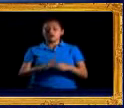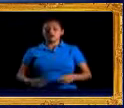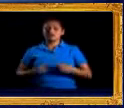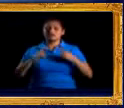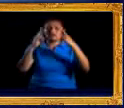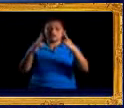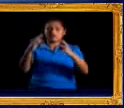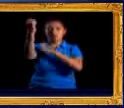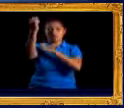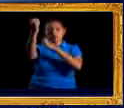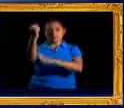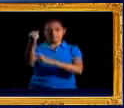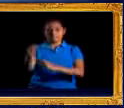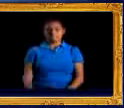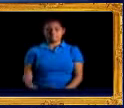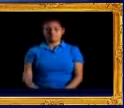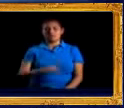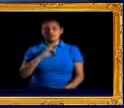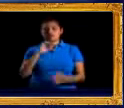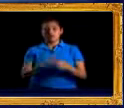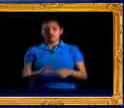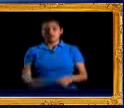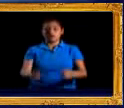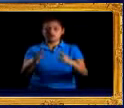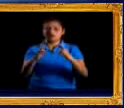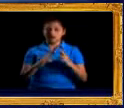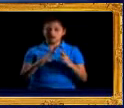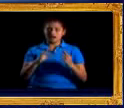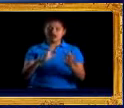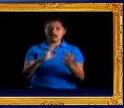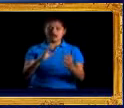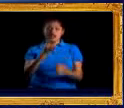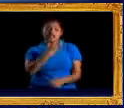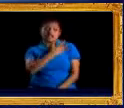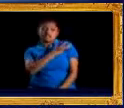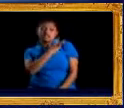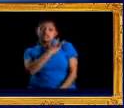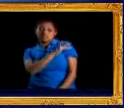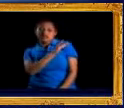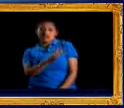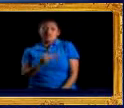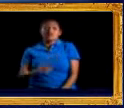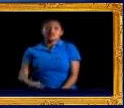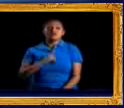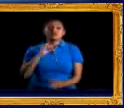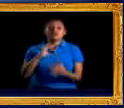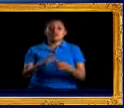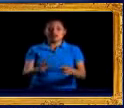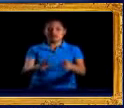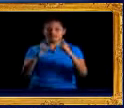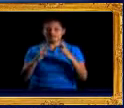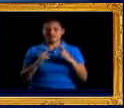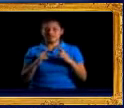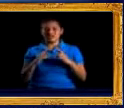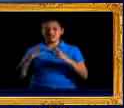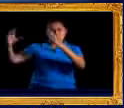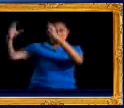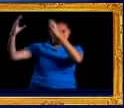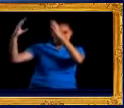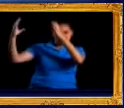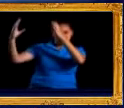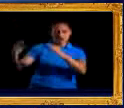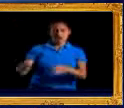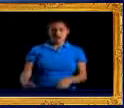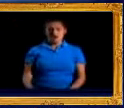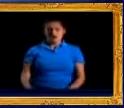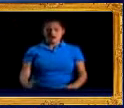el poder, digno de recibir las riquezas, digno de recibir la sabiduría,